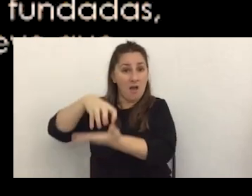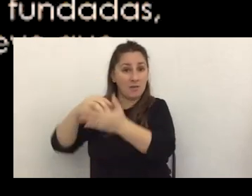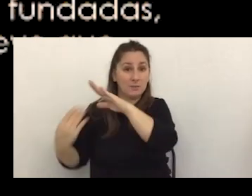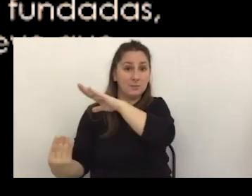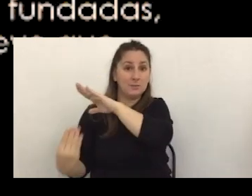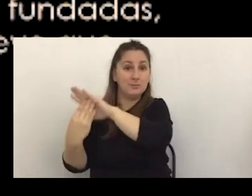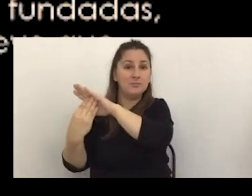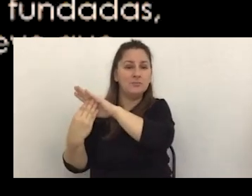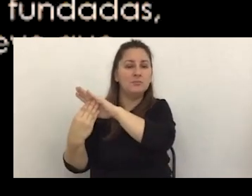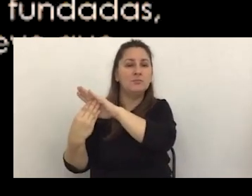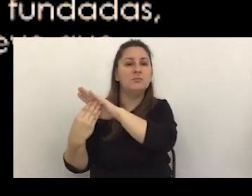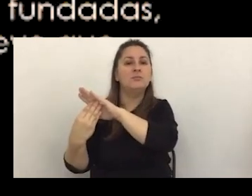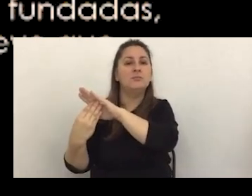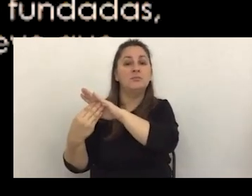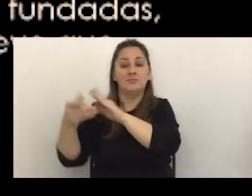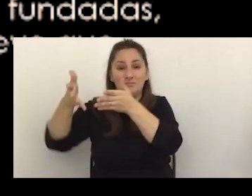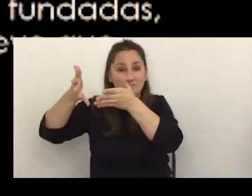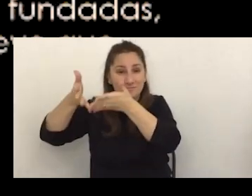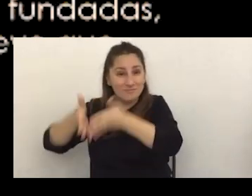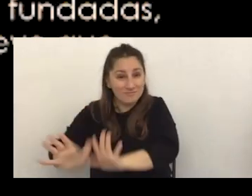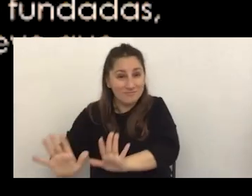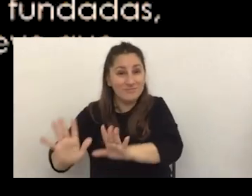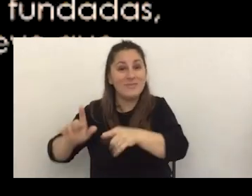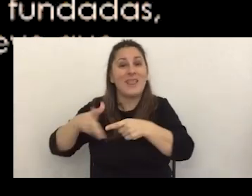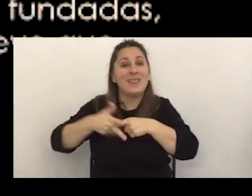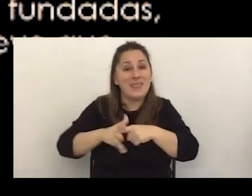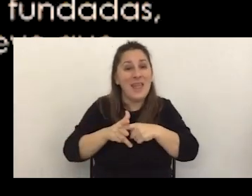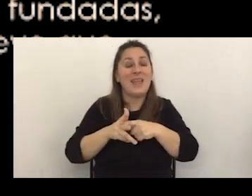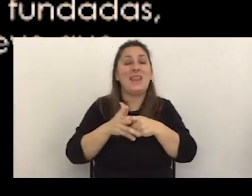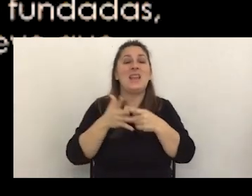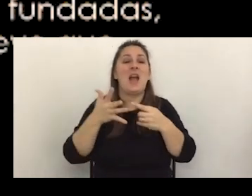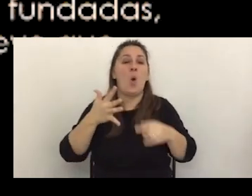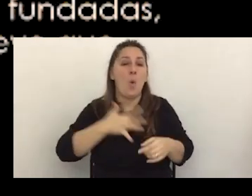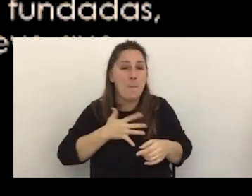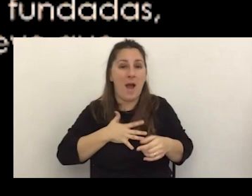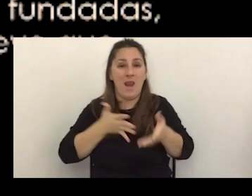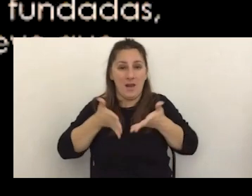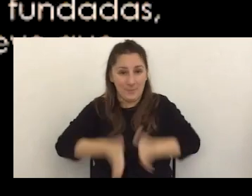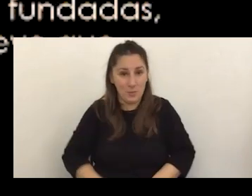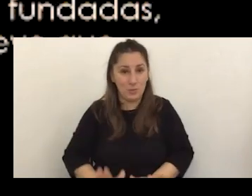la persona nacida por técnicas de reproducción humana asistida